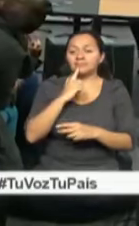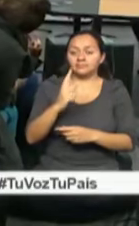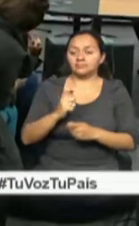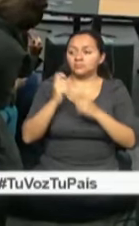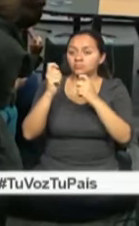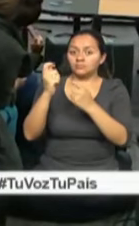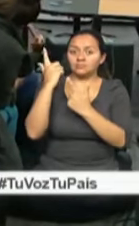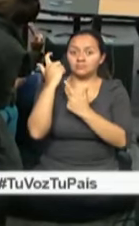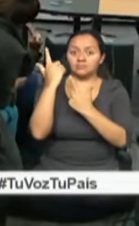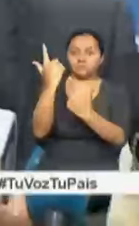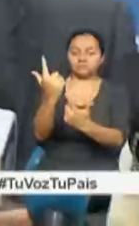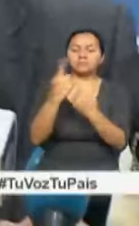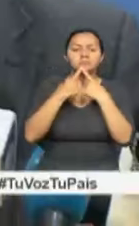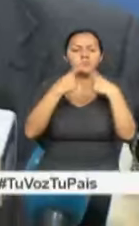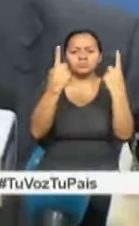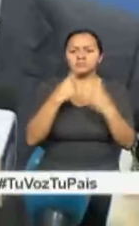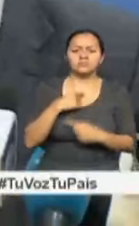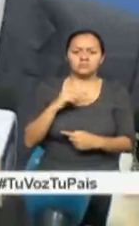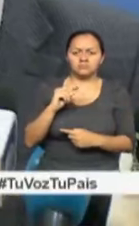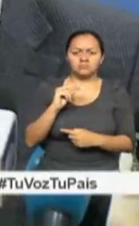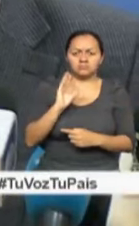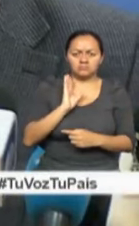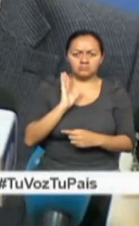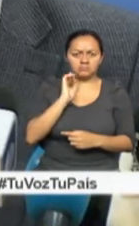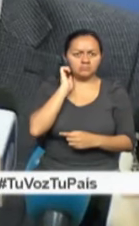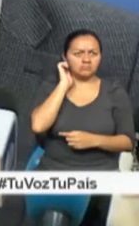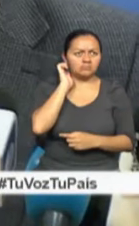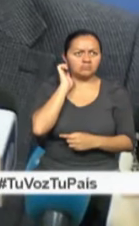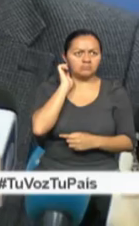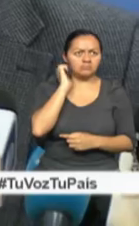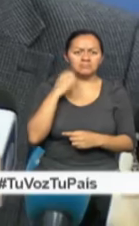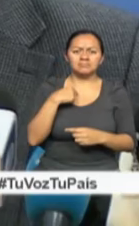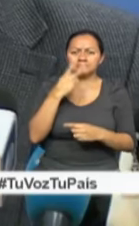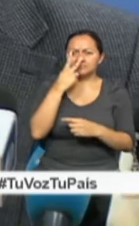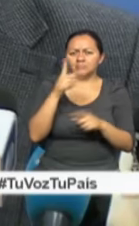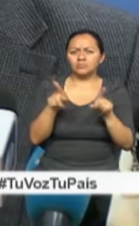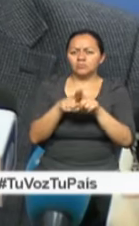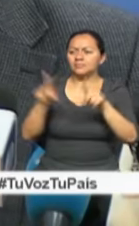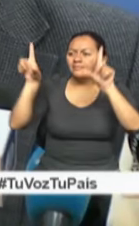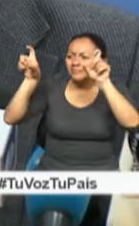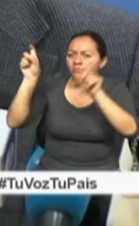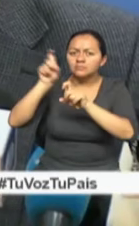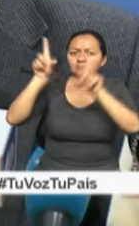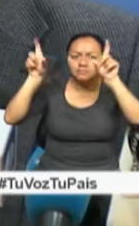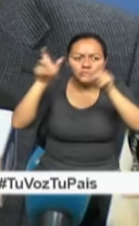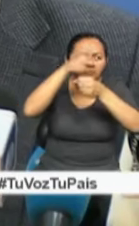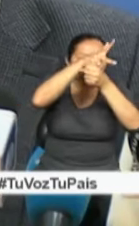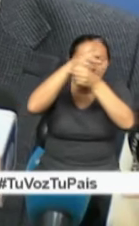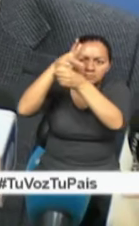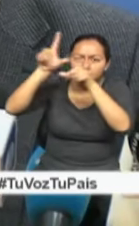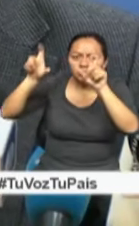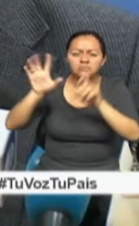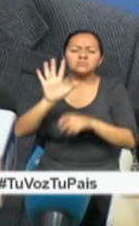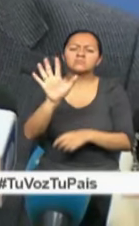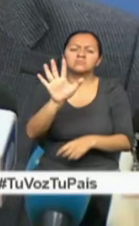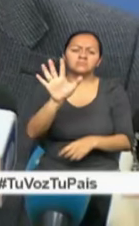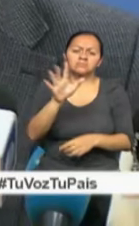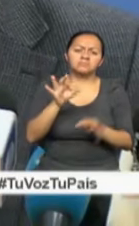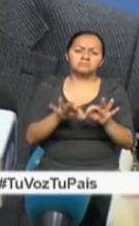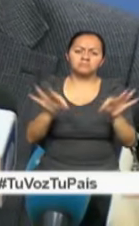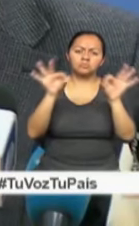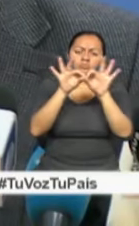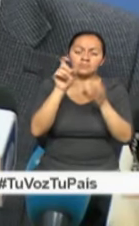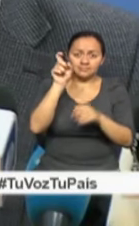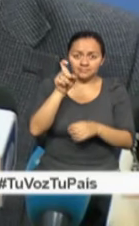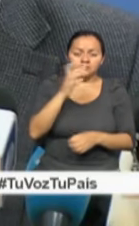armas. Yo creo que una foto no es totalmente necesaria. Sí es necesario y creo que y espero que tenga la